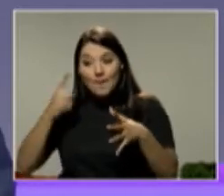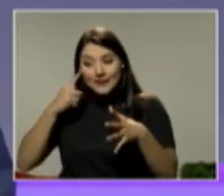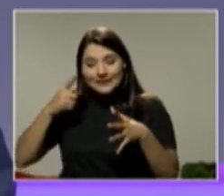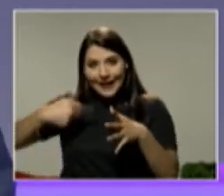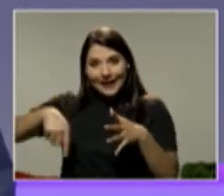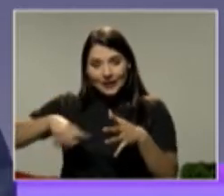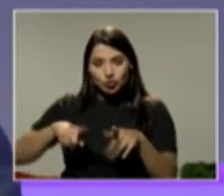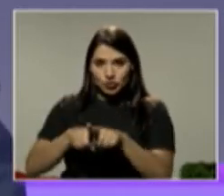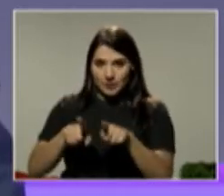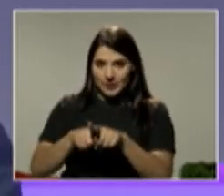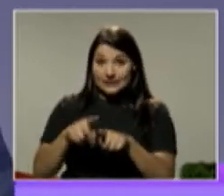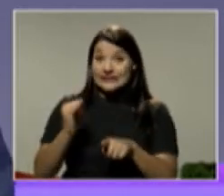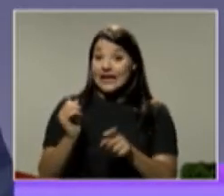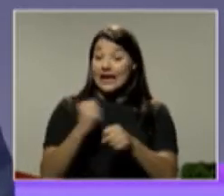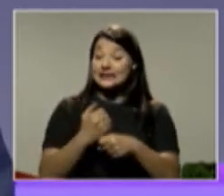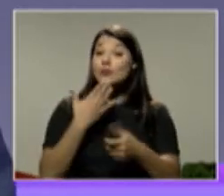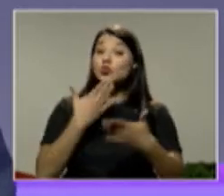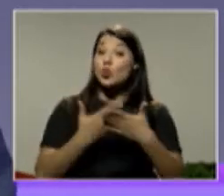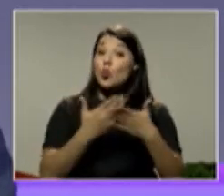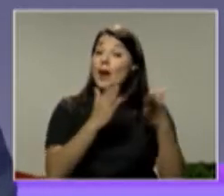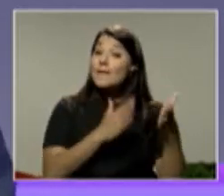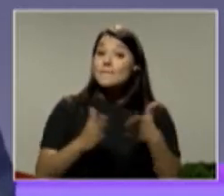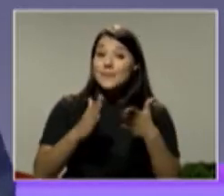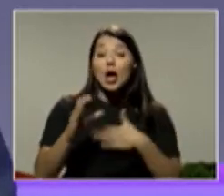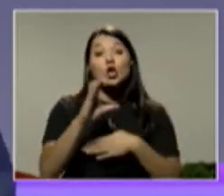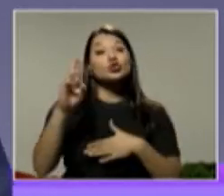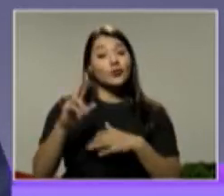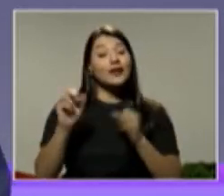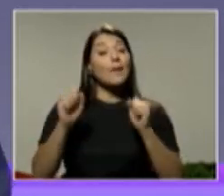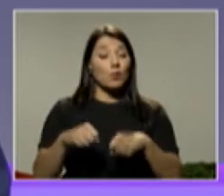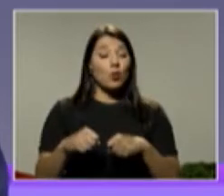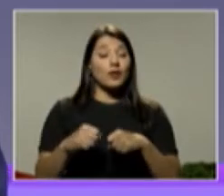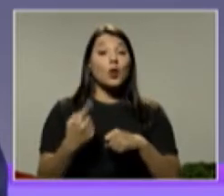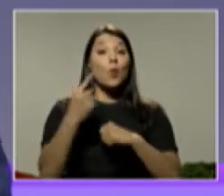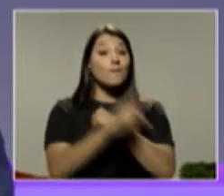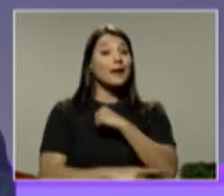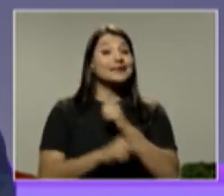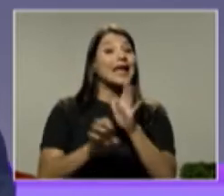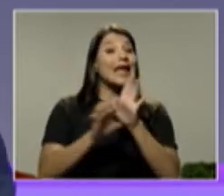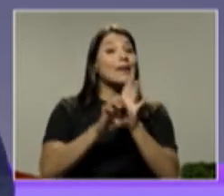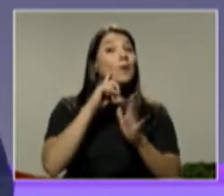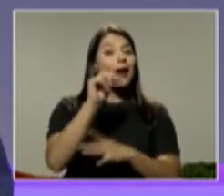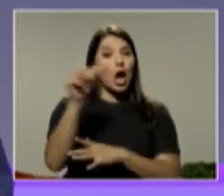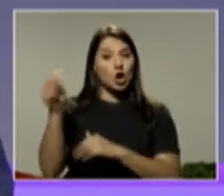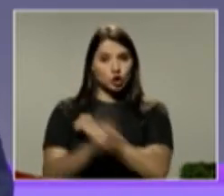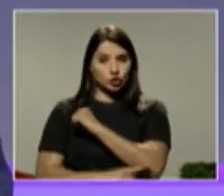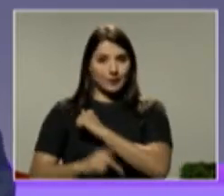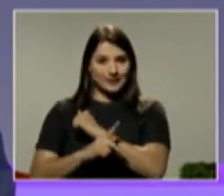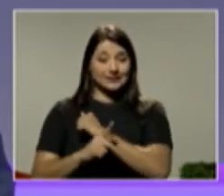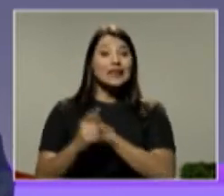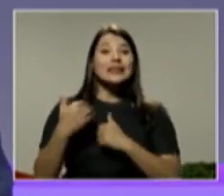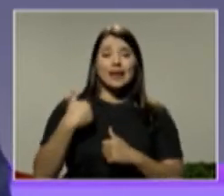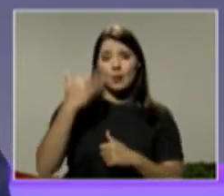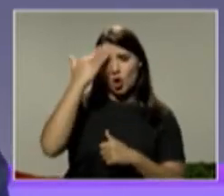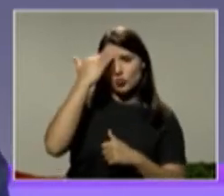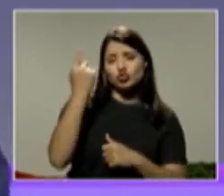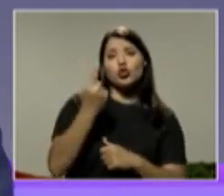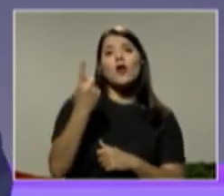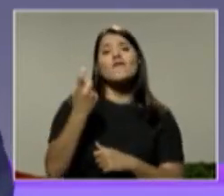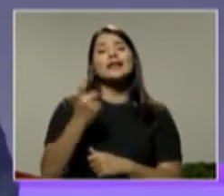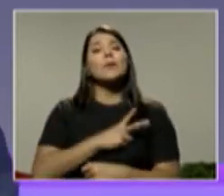una buena planificación, Costa Rica puede ser un país modelo en el deporte. Creo que tenemos el conocimiento y lo que nos hace falta es un poco la voluntad política y realmente